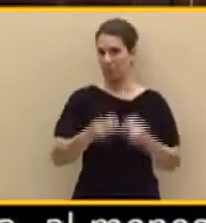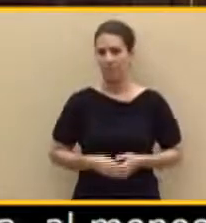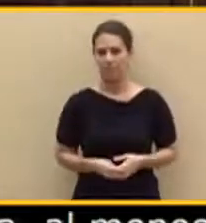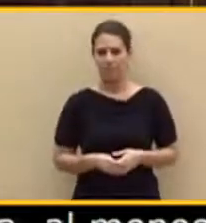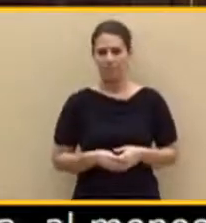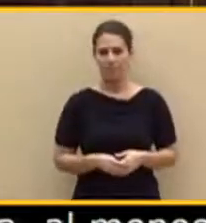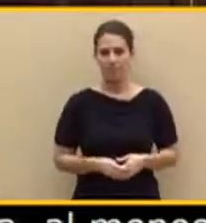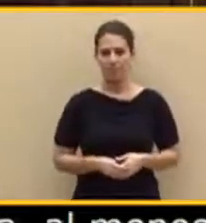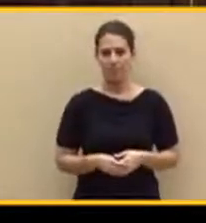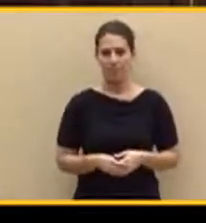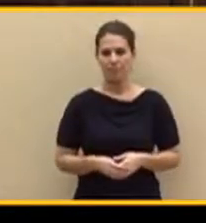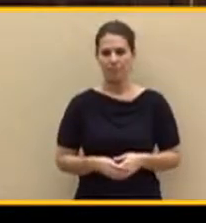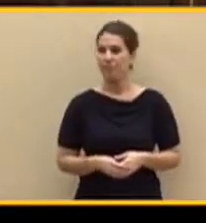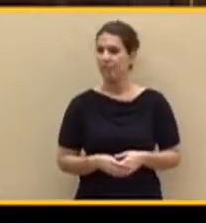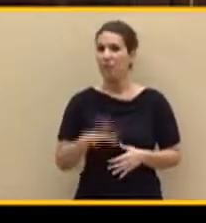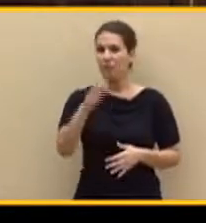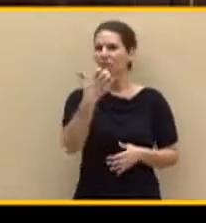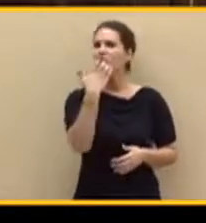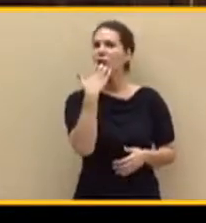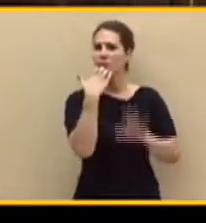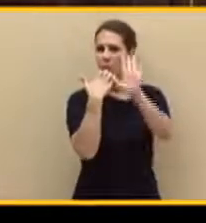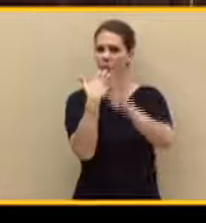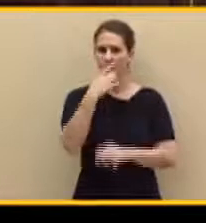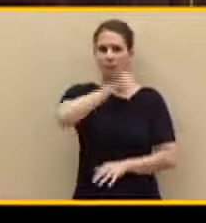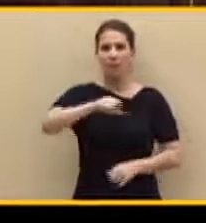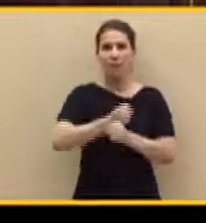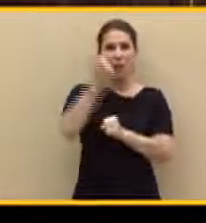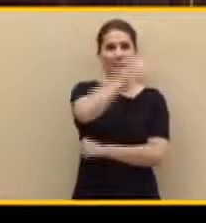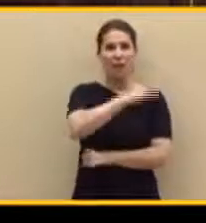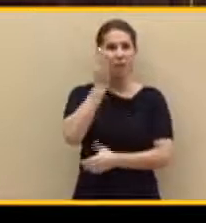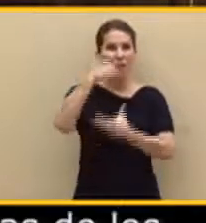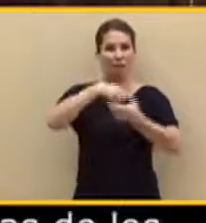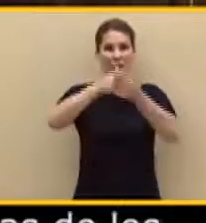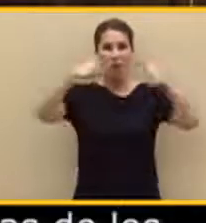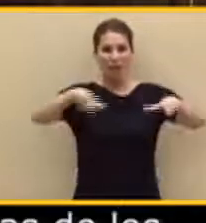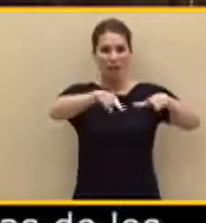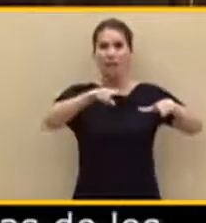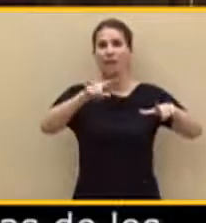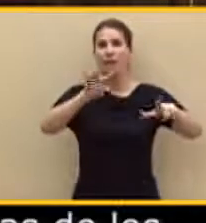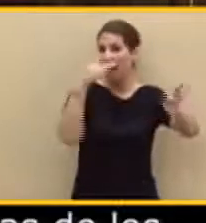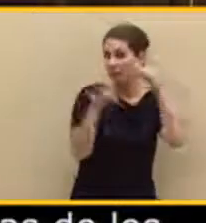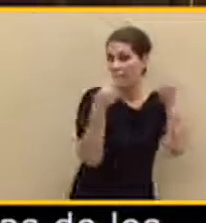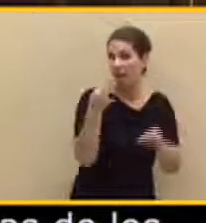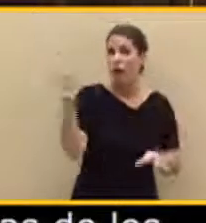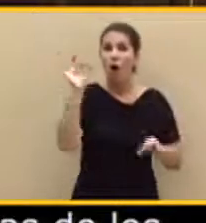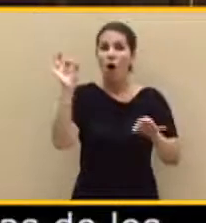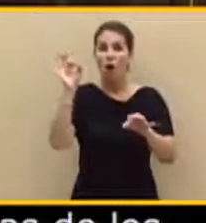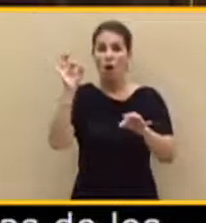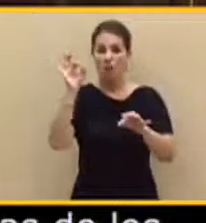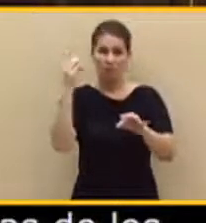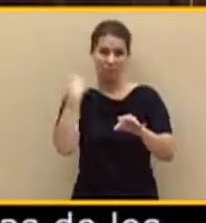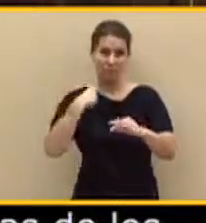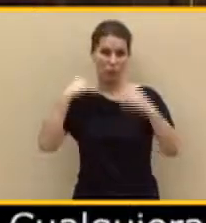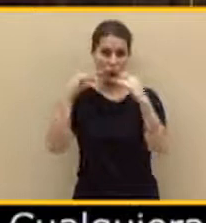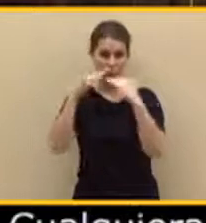Por ejemplo, por los trabajadores y trabajadoras de los locales de catering o de los estadios de fútbol. Cualquiera podría llegar a contar,